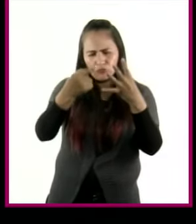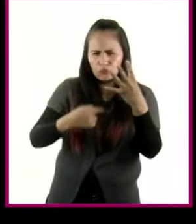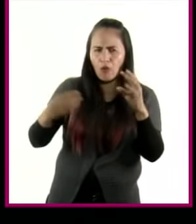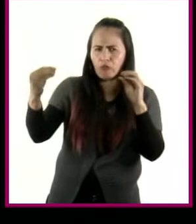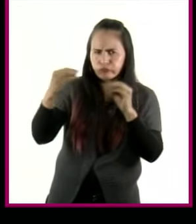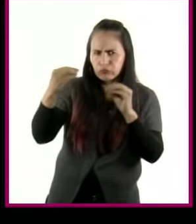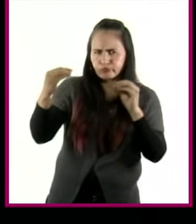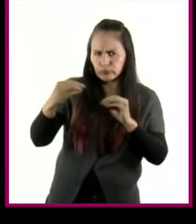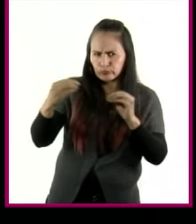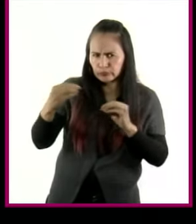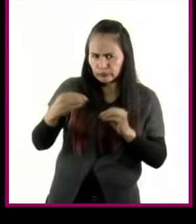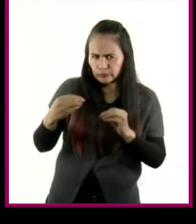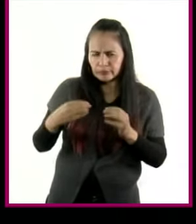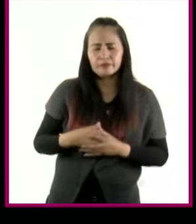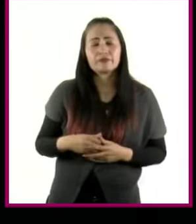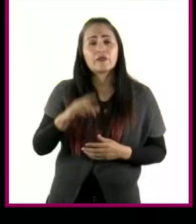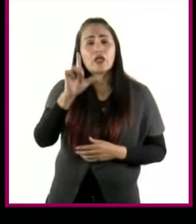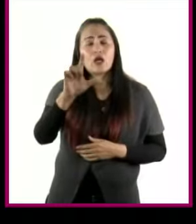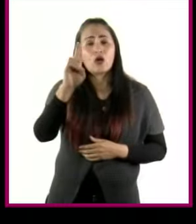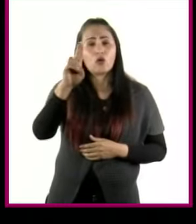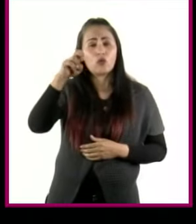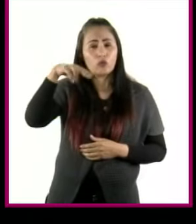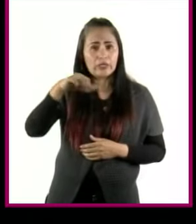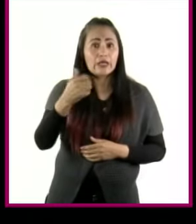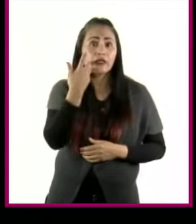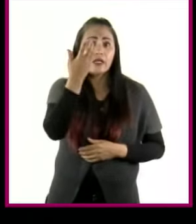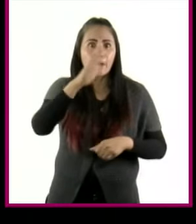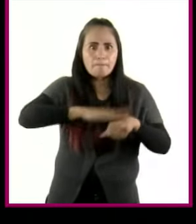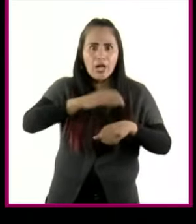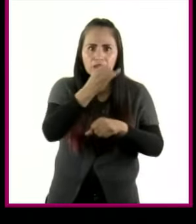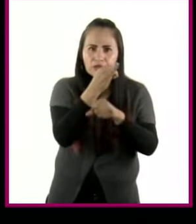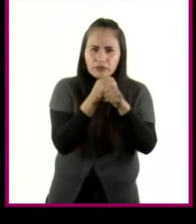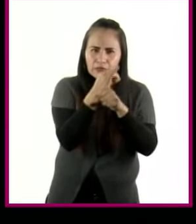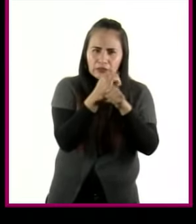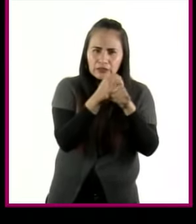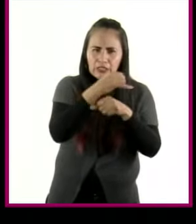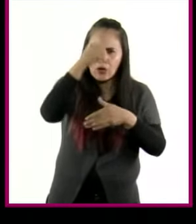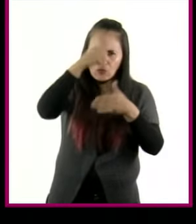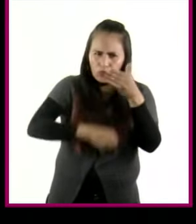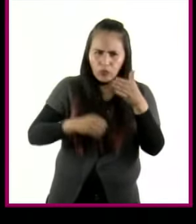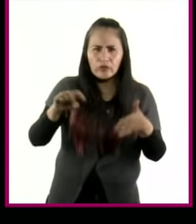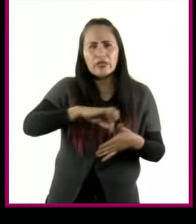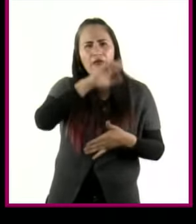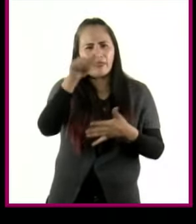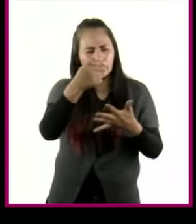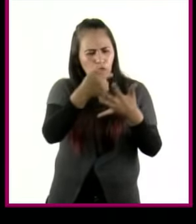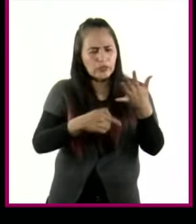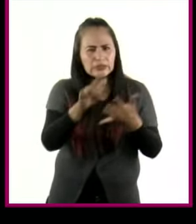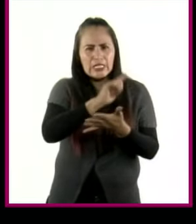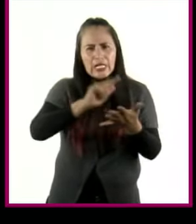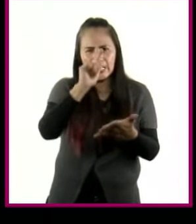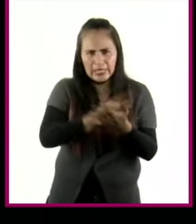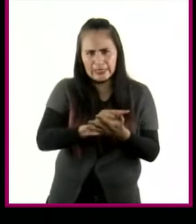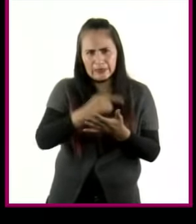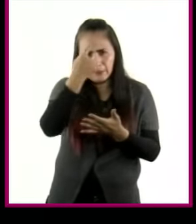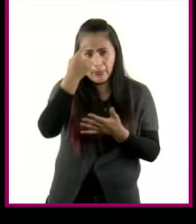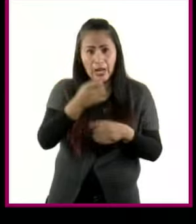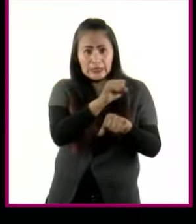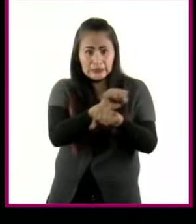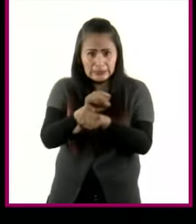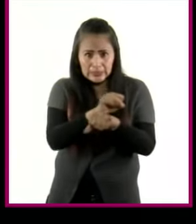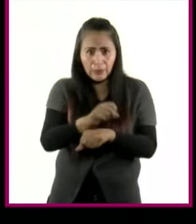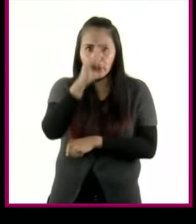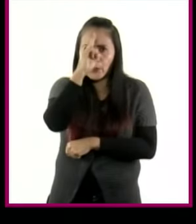A partir de esto último, Luna decide investigar más a fondo y encuentra algunas leyes contra la esclavitud, pero